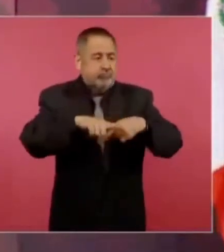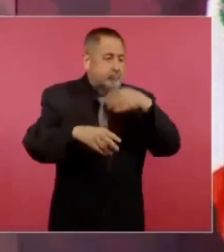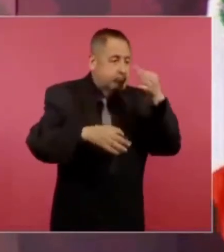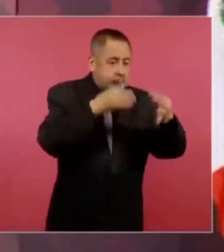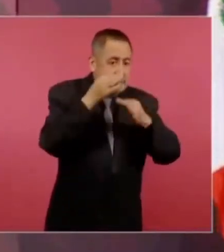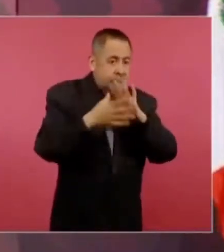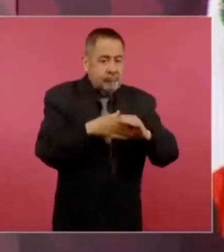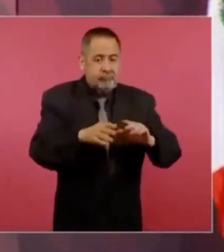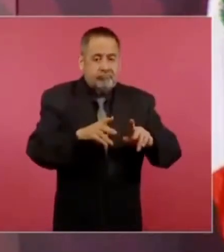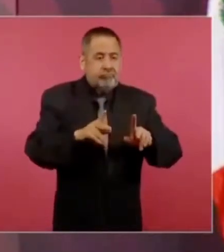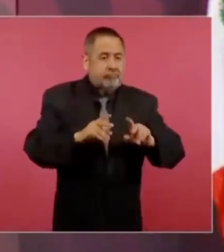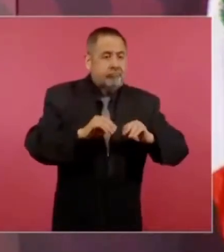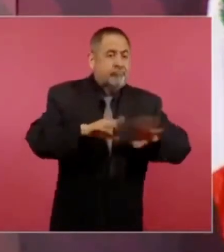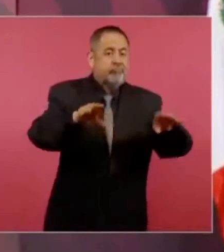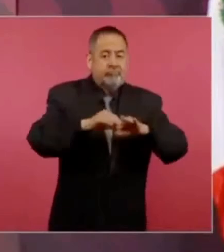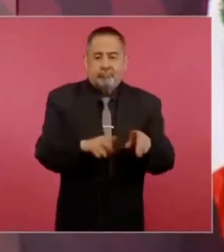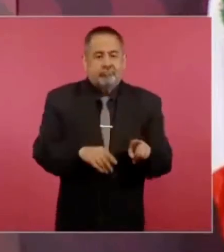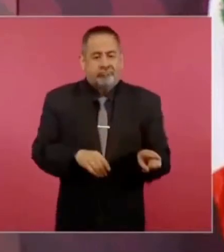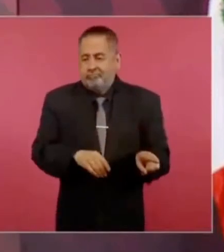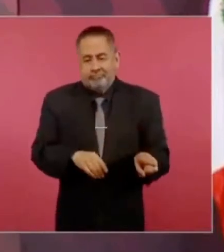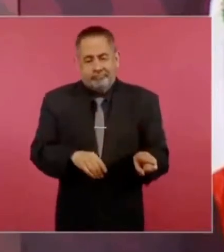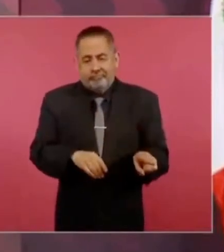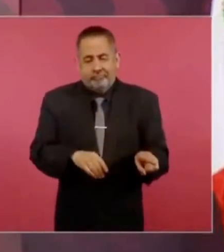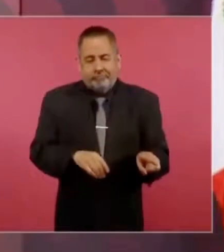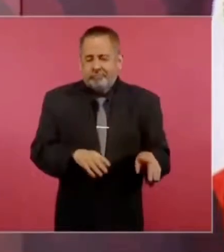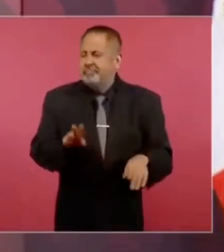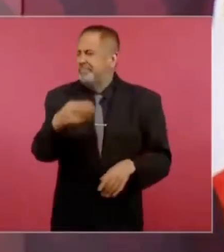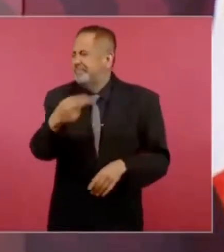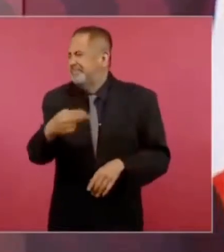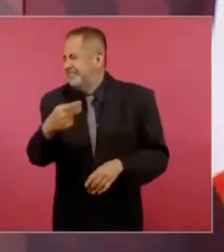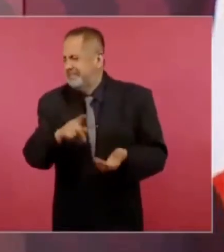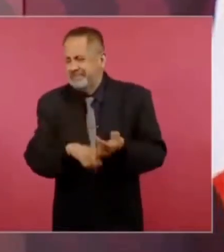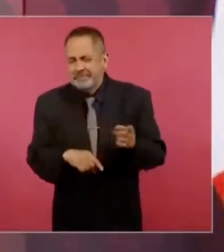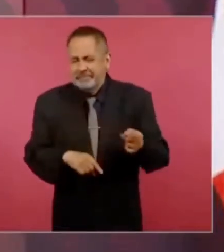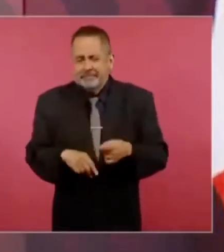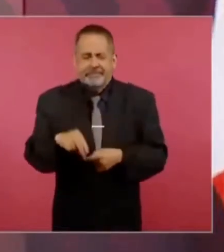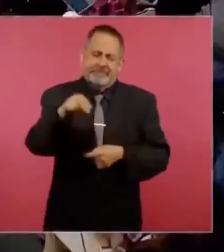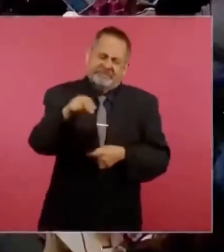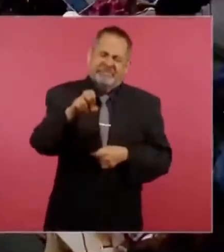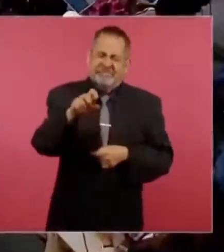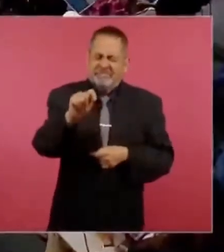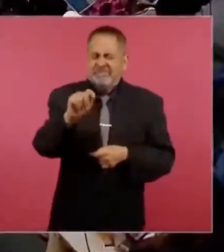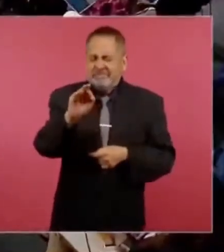difusores de series en el extranjero, ¿cómo se llama? Netflix,